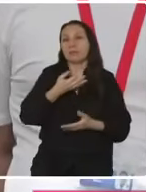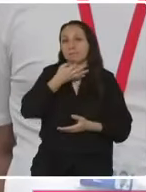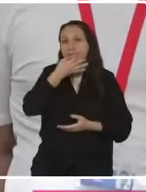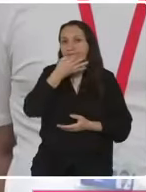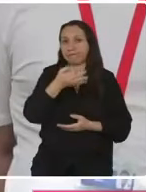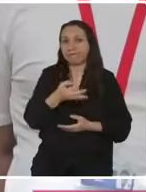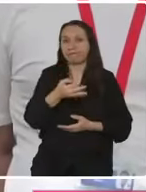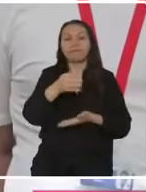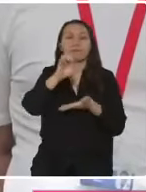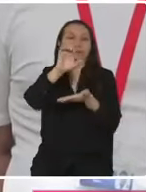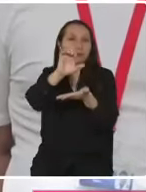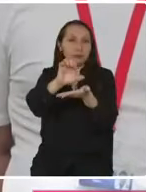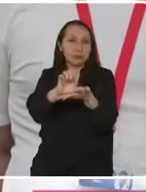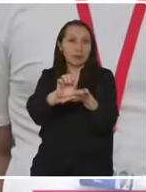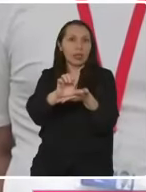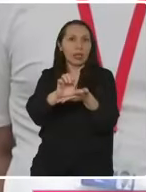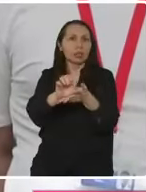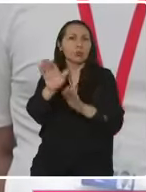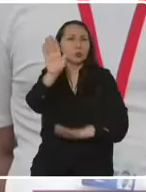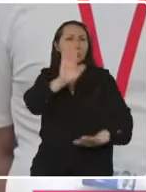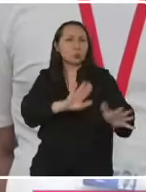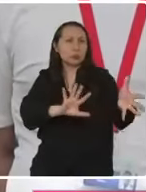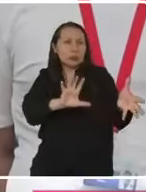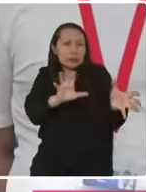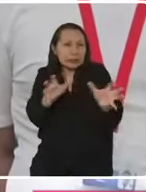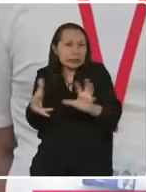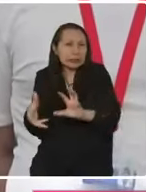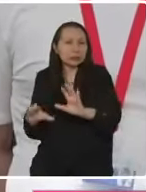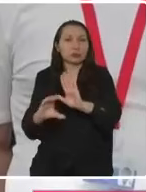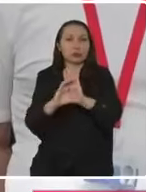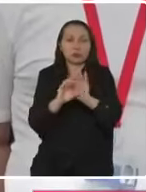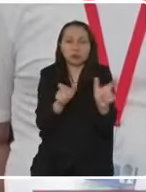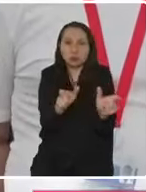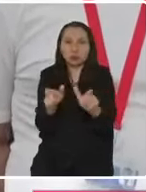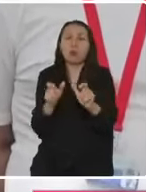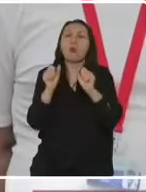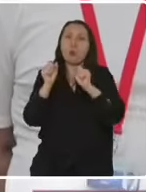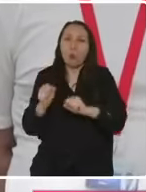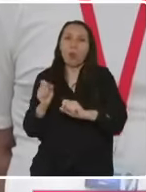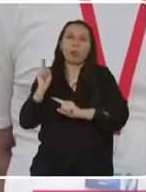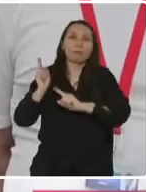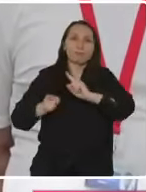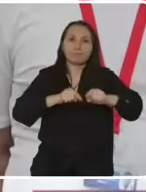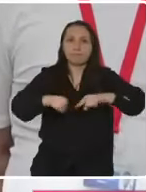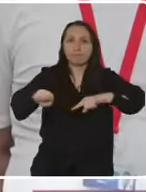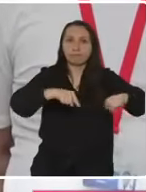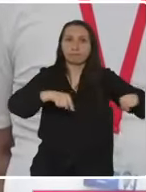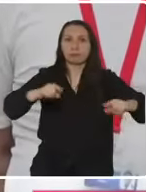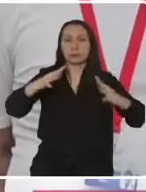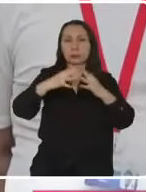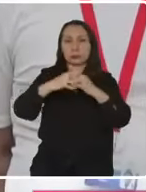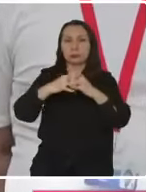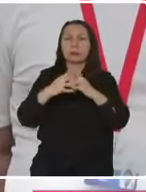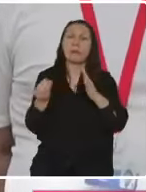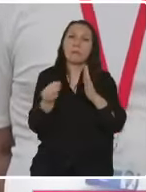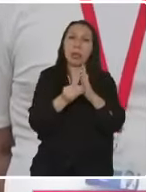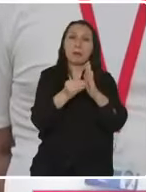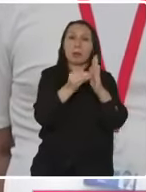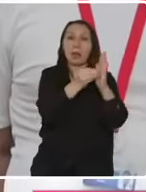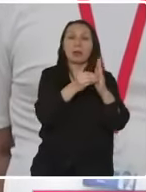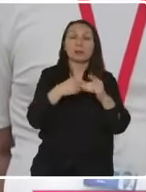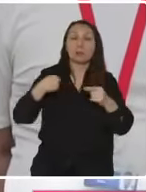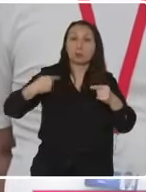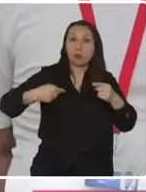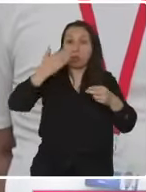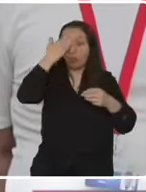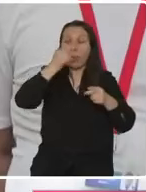de estado de excepción de catástrofe, que permite desplegar fuerzas armadas. Esos despliegues se han ido incrementando con el transcurso